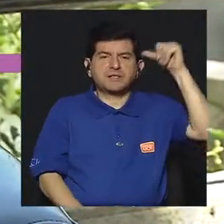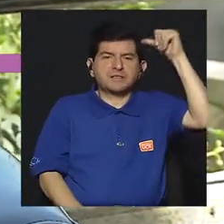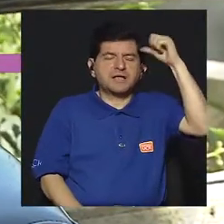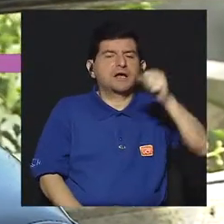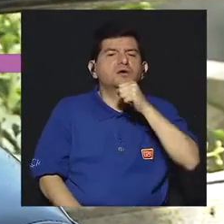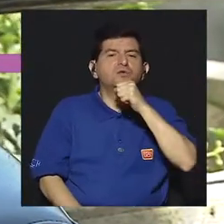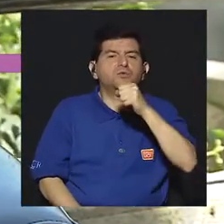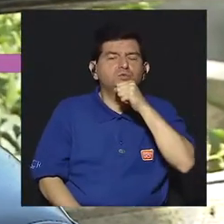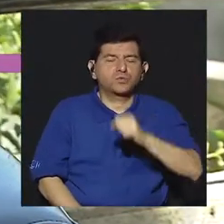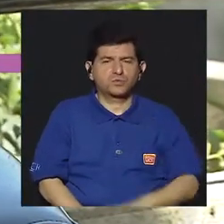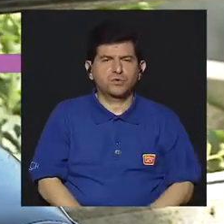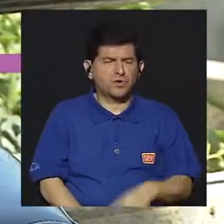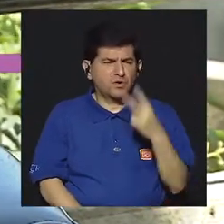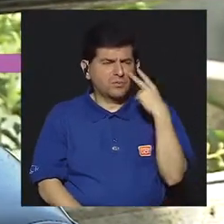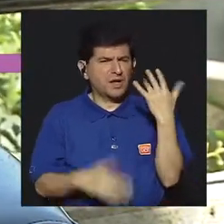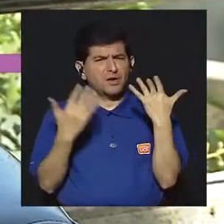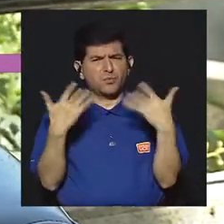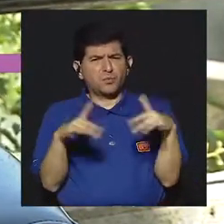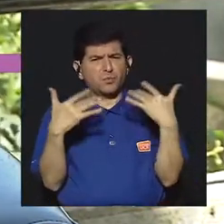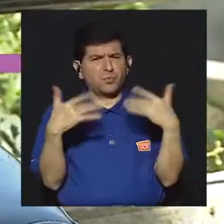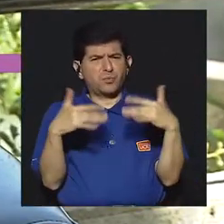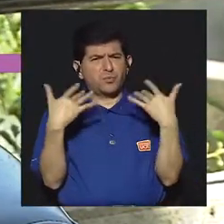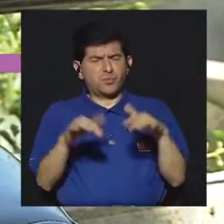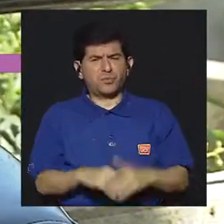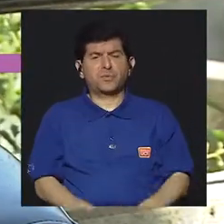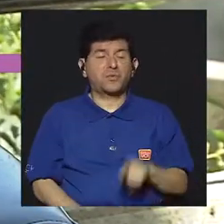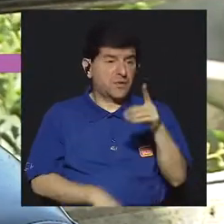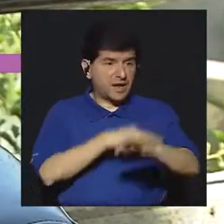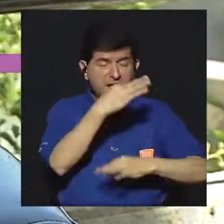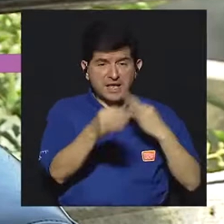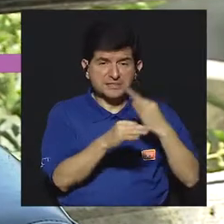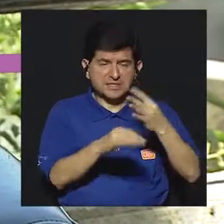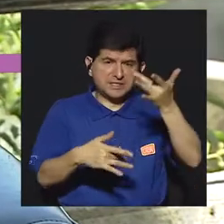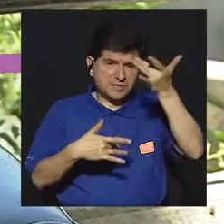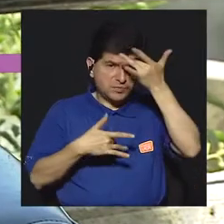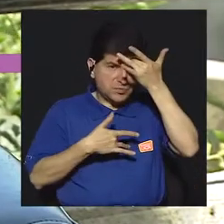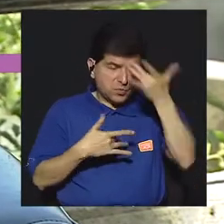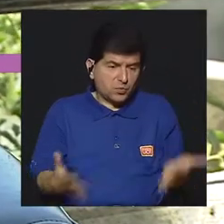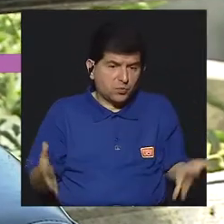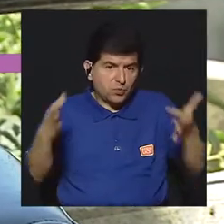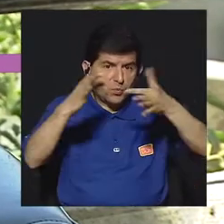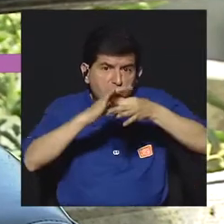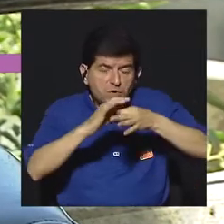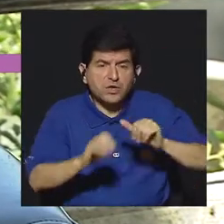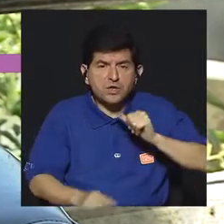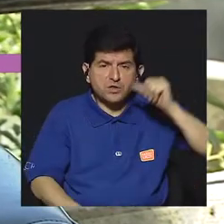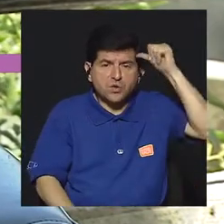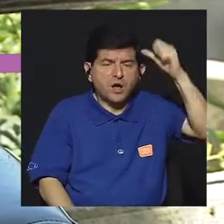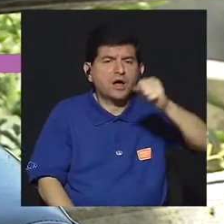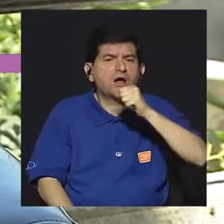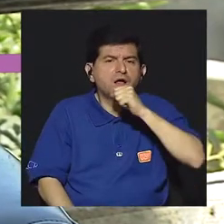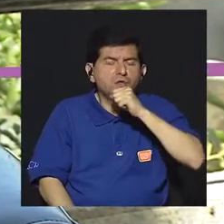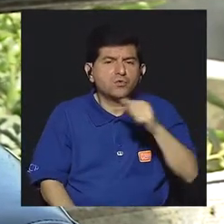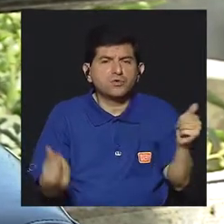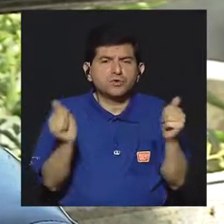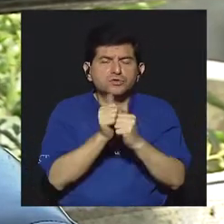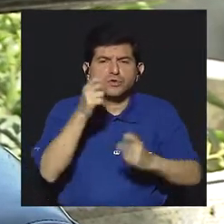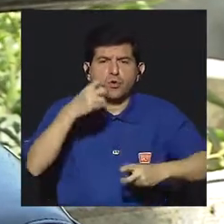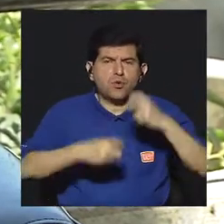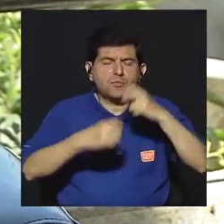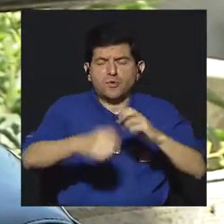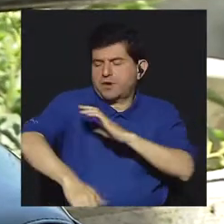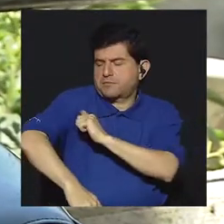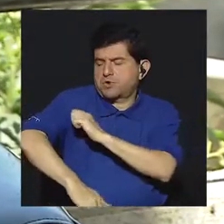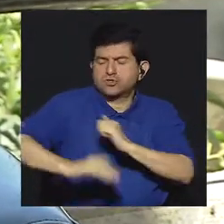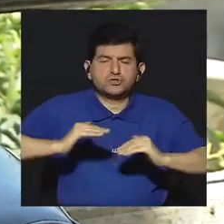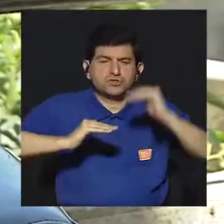adultos mayores, ¿verdad? Estamos viendo muchísimo de este tipo también de patología asociado a adultos mayores con padecimientos